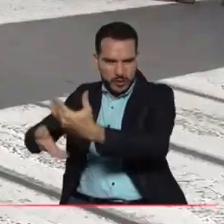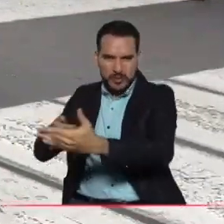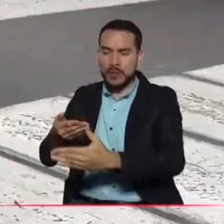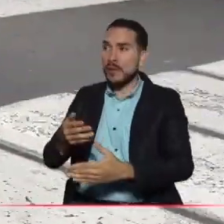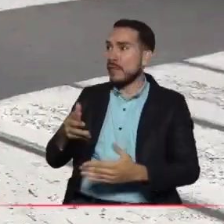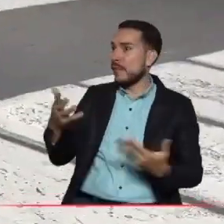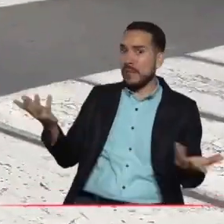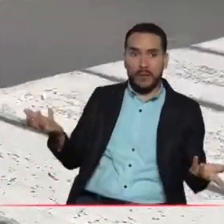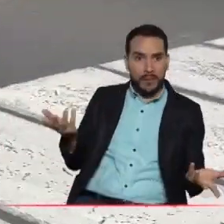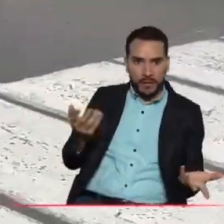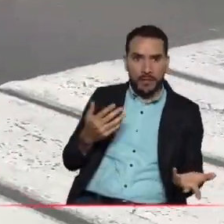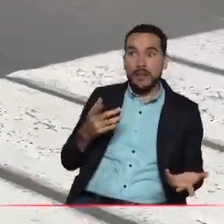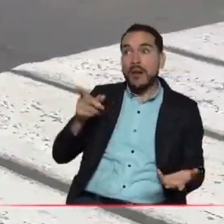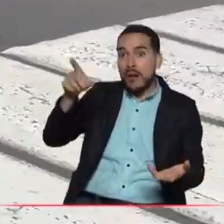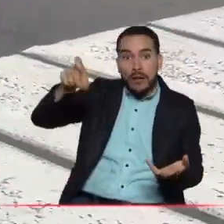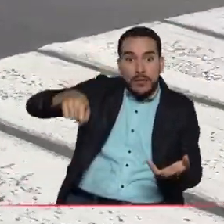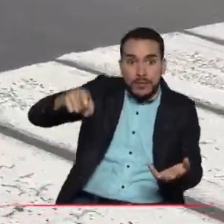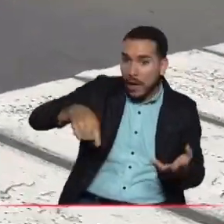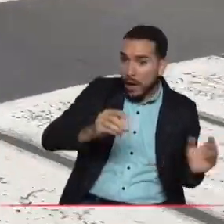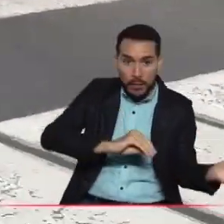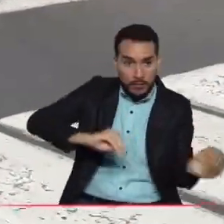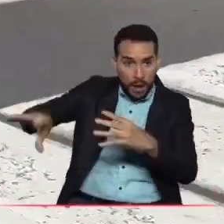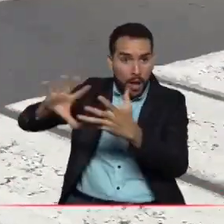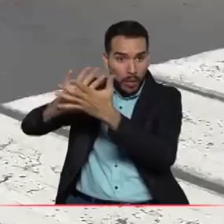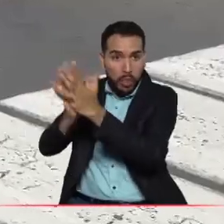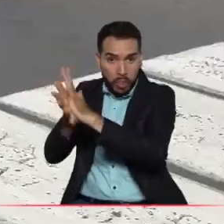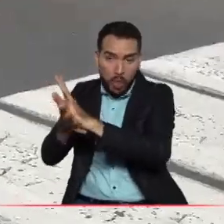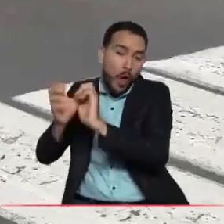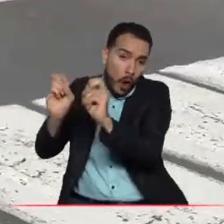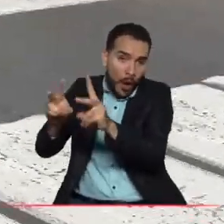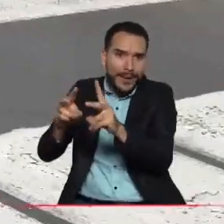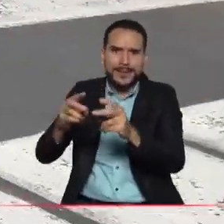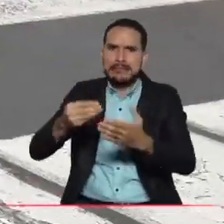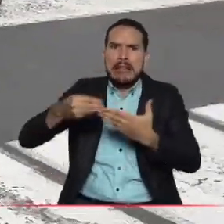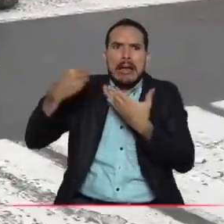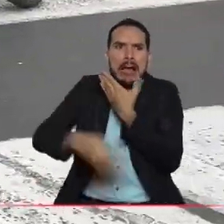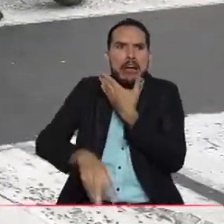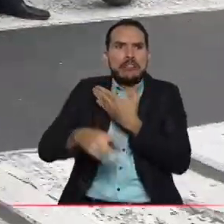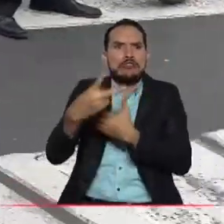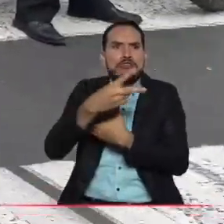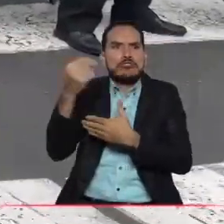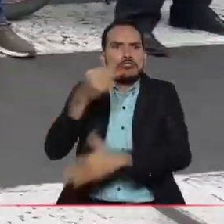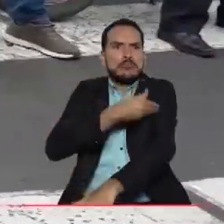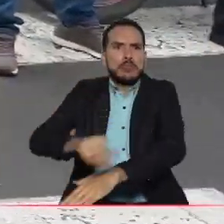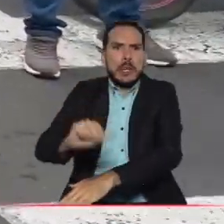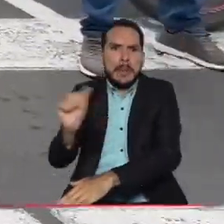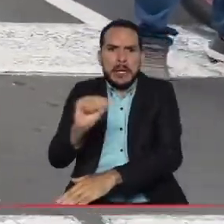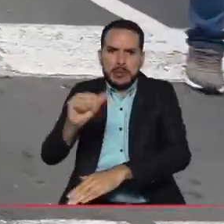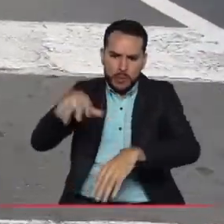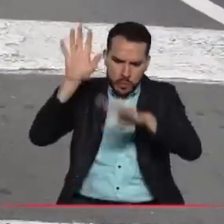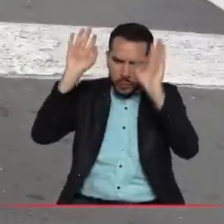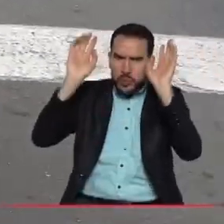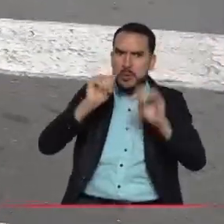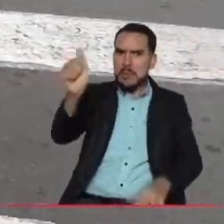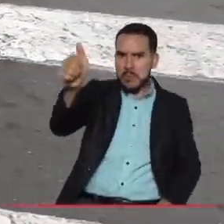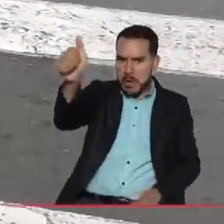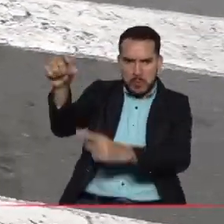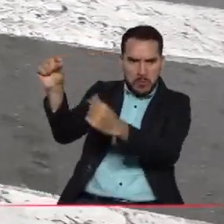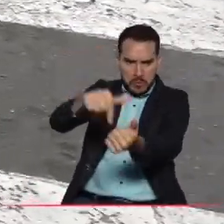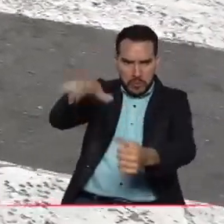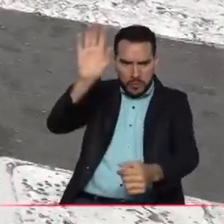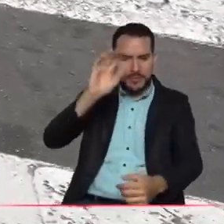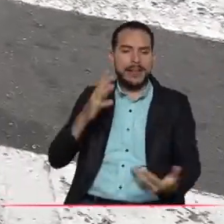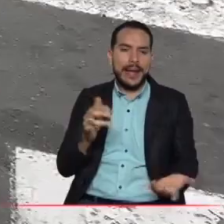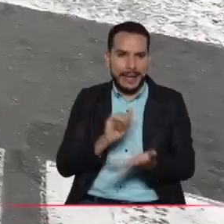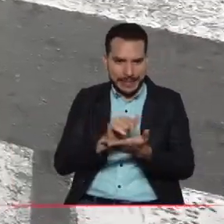municipal que les dé, si quiere que se lleve a cabo el proceso de chatarrización. Uno de los propietarios de uno de estos vehículos permanece aquí, como ustedes lo